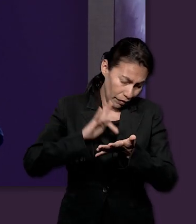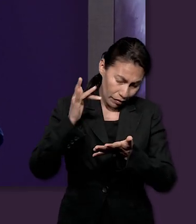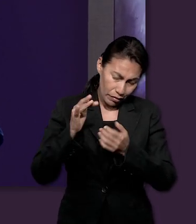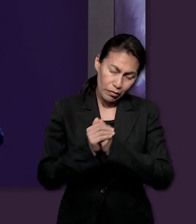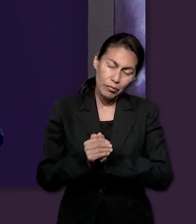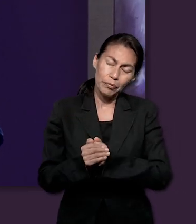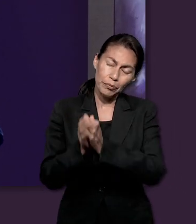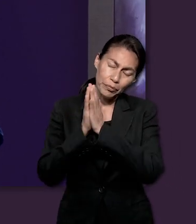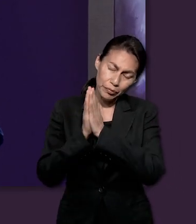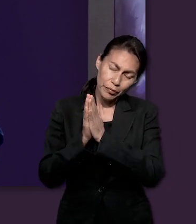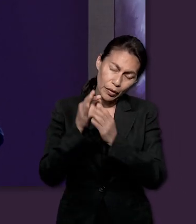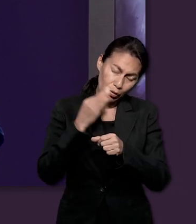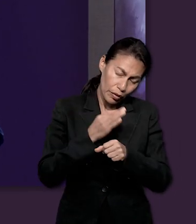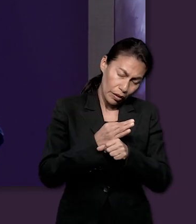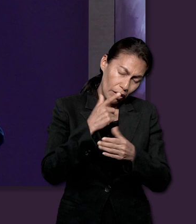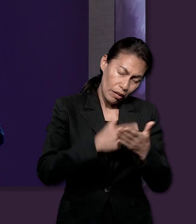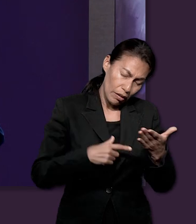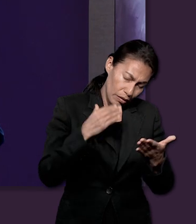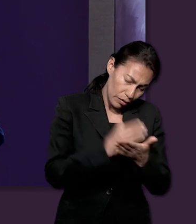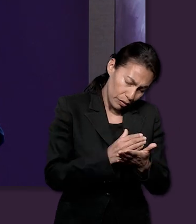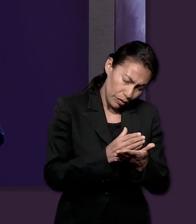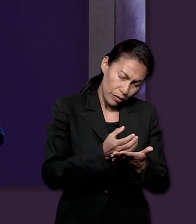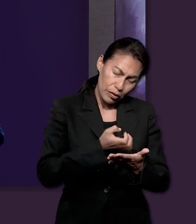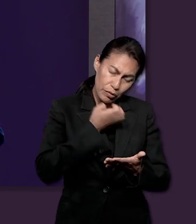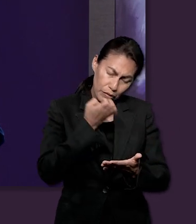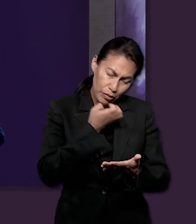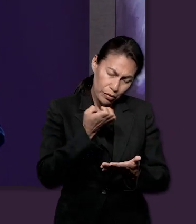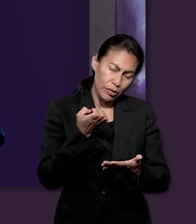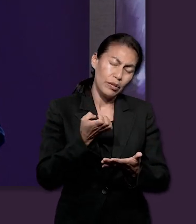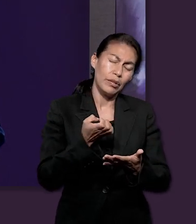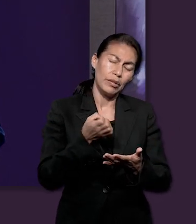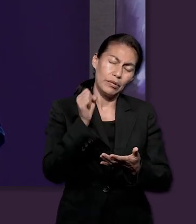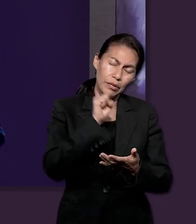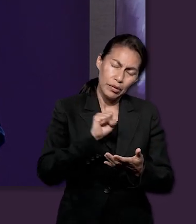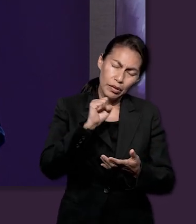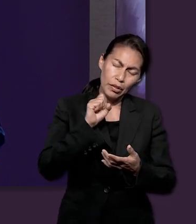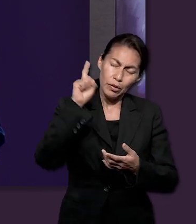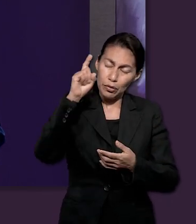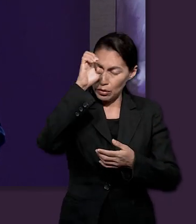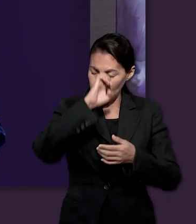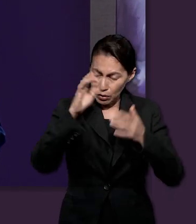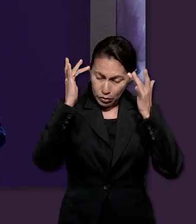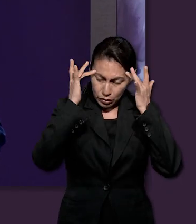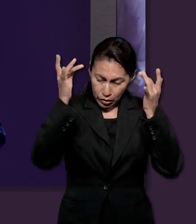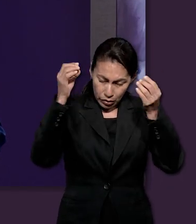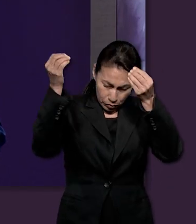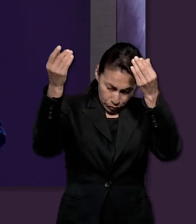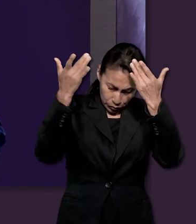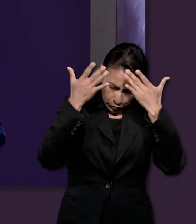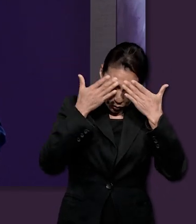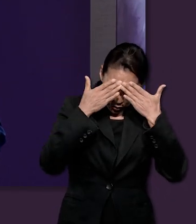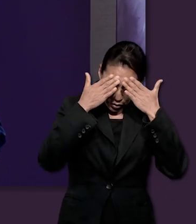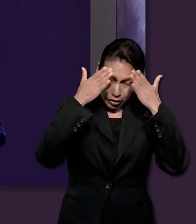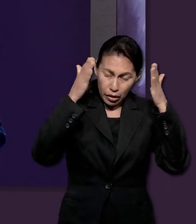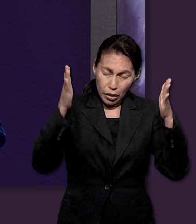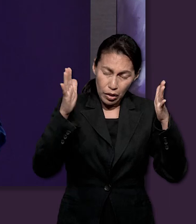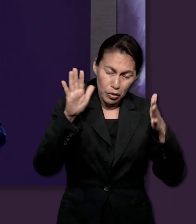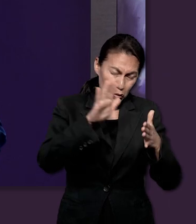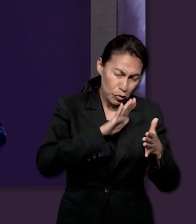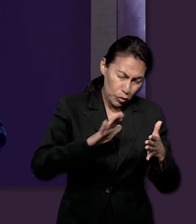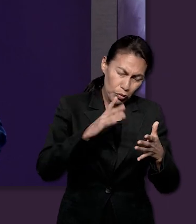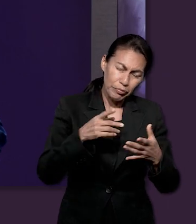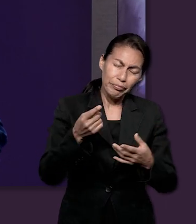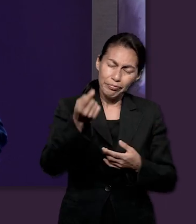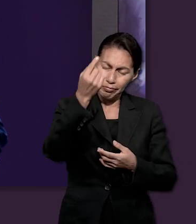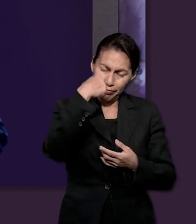pedimos que por favor en este estudio de la lección, tu Santo Espíritu nos conduzca. Y que todo lo, Señor, todo lo que hablemos